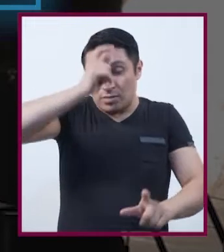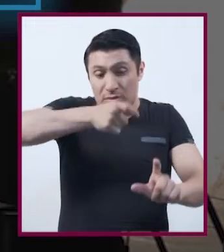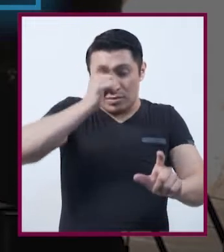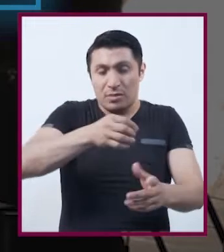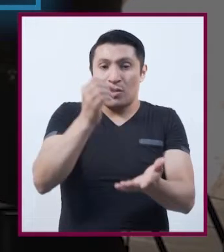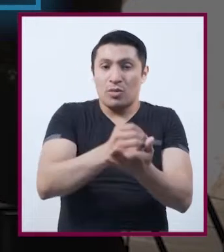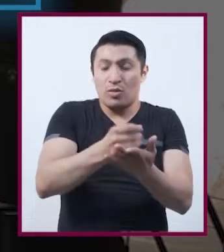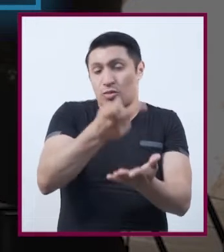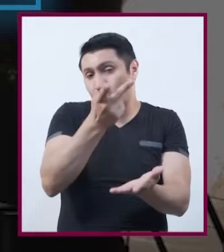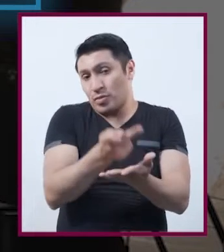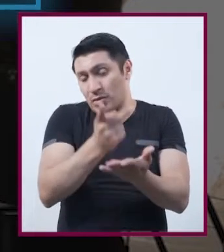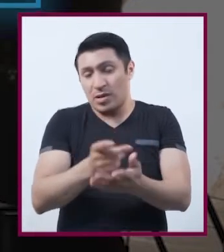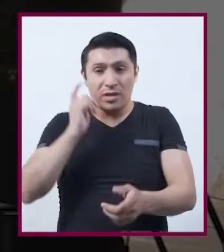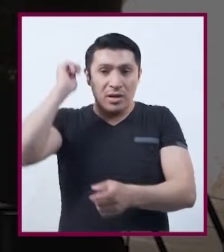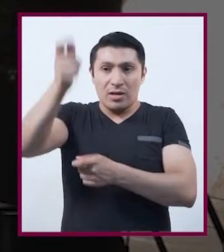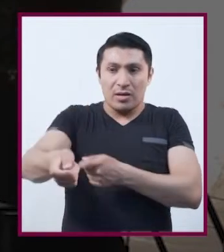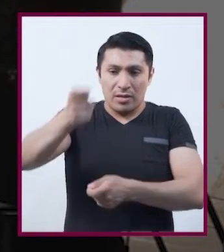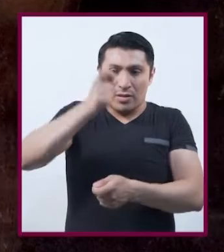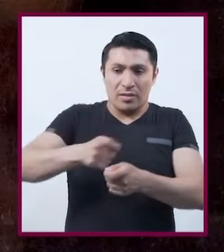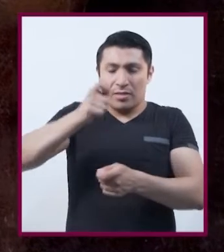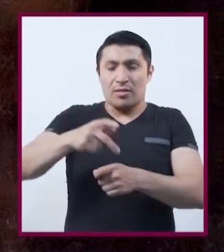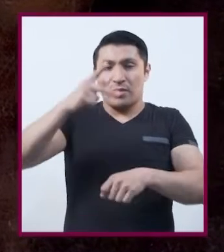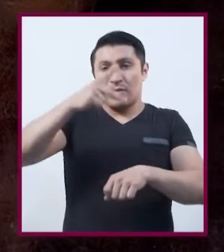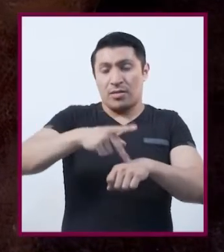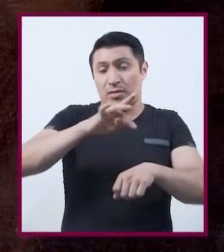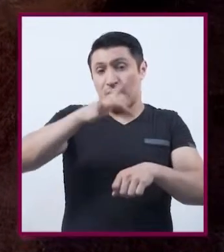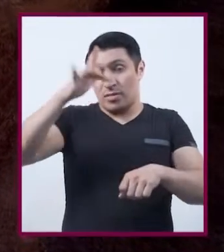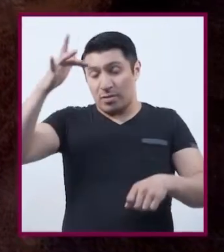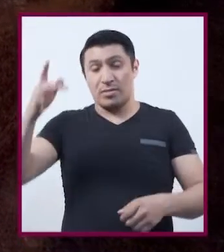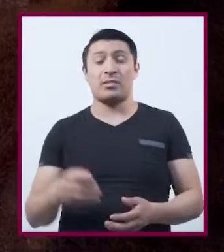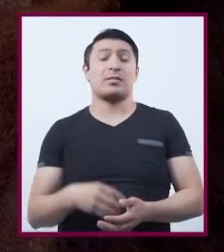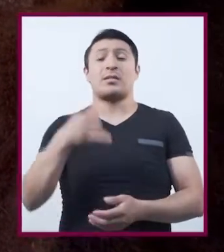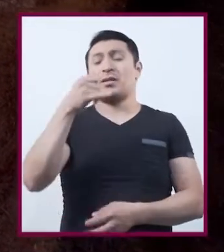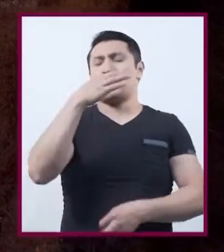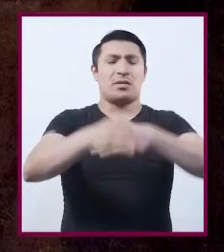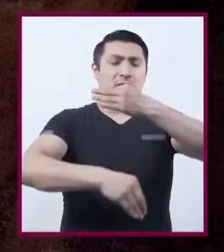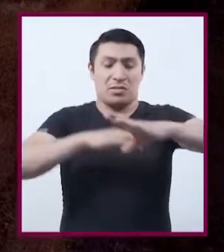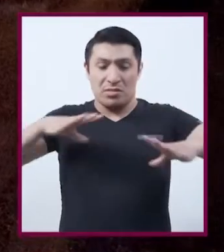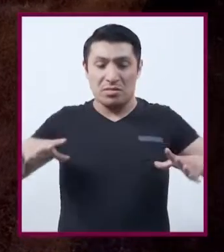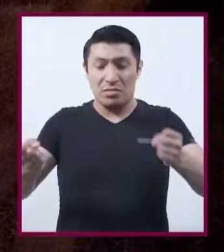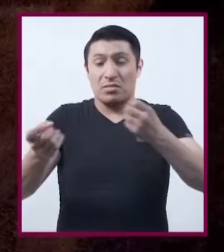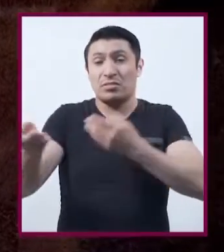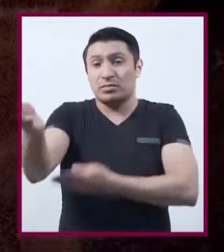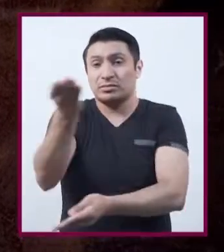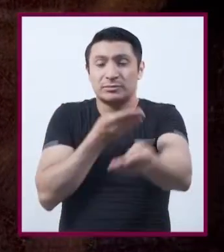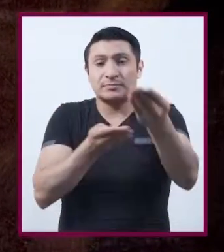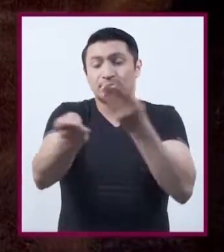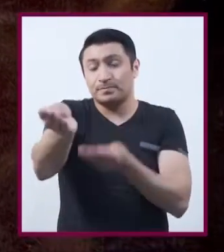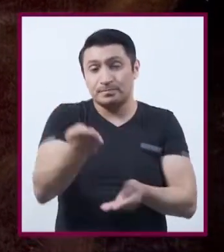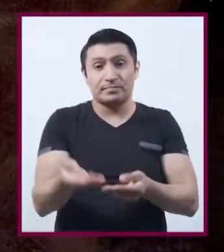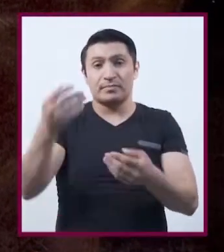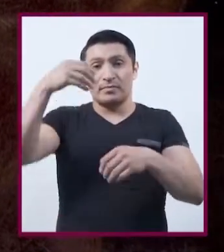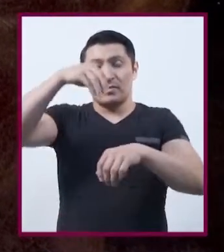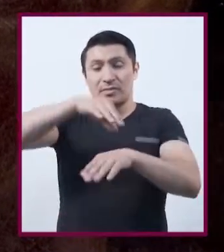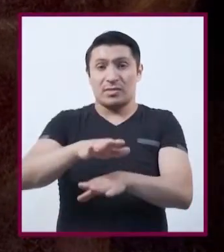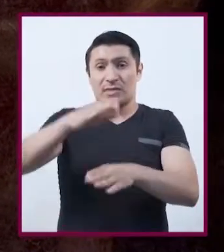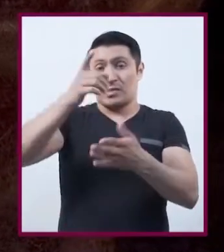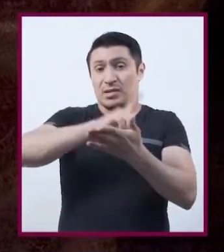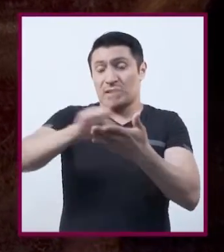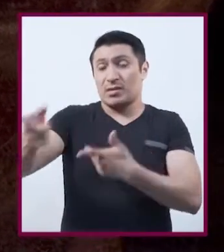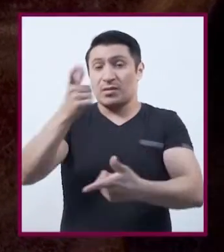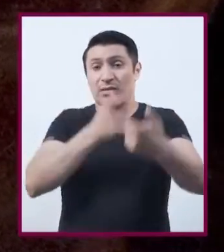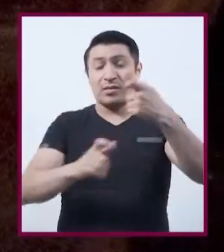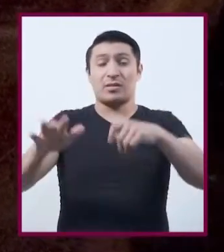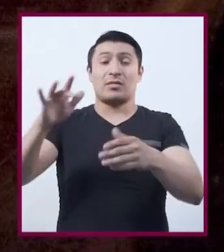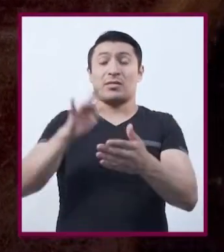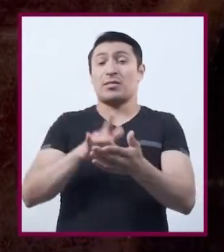actividades de explotación minera de metales preciosos, oro, plata y pesquerías de perlas, y en toda clase de rescates e